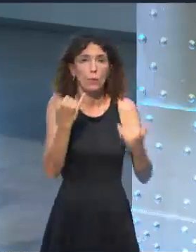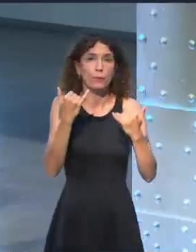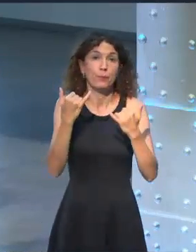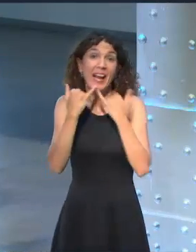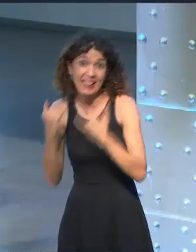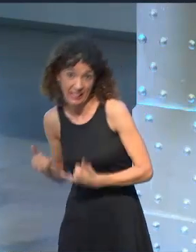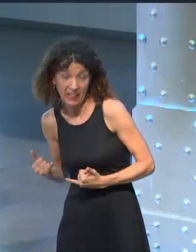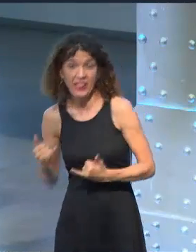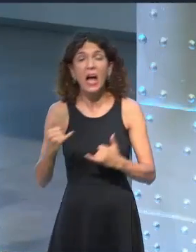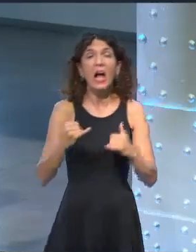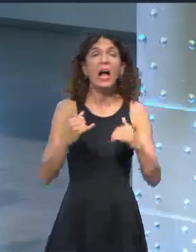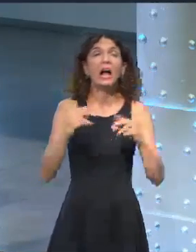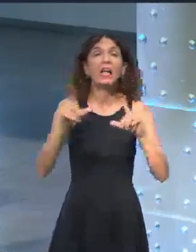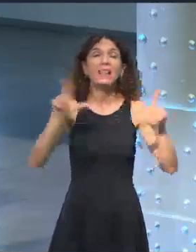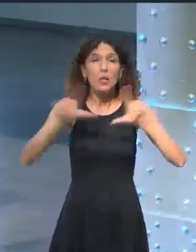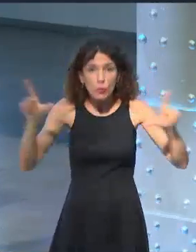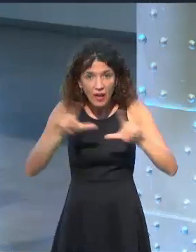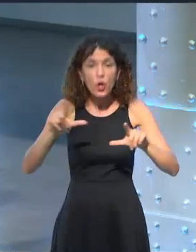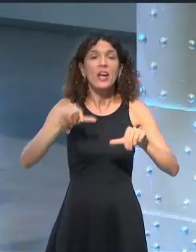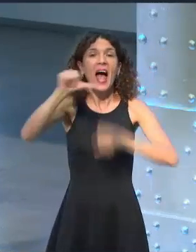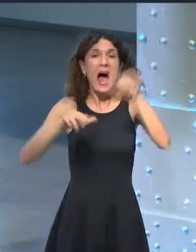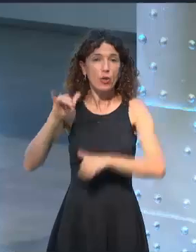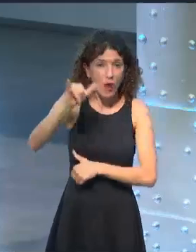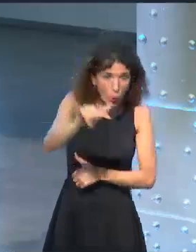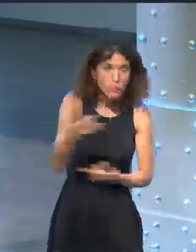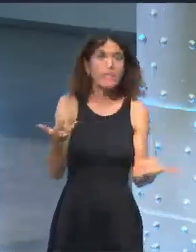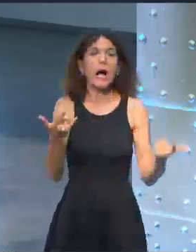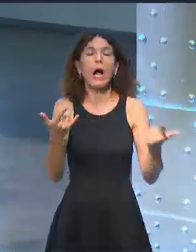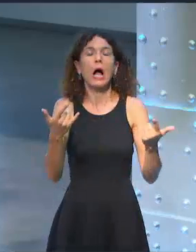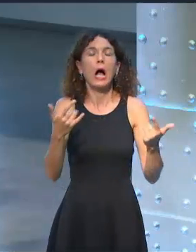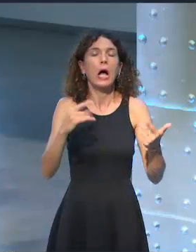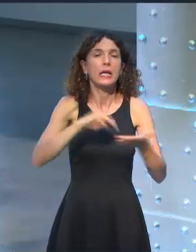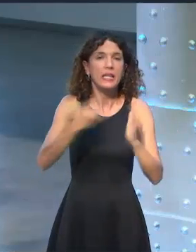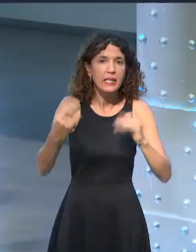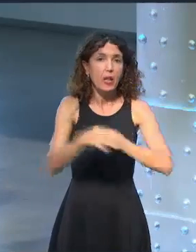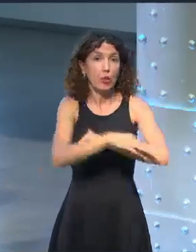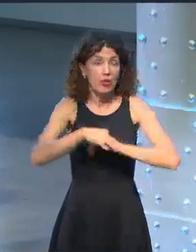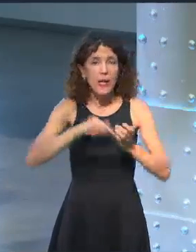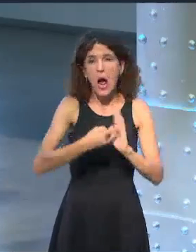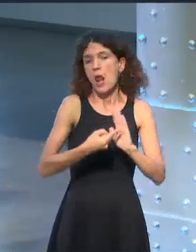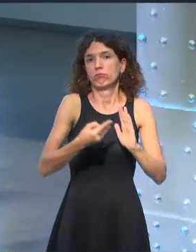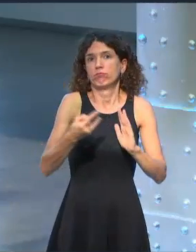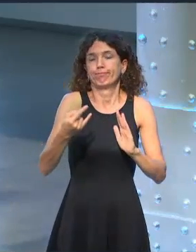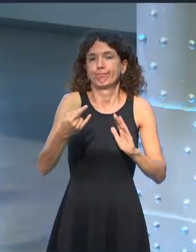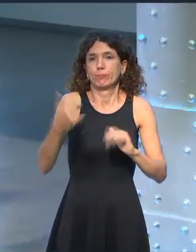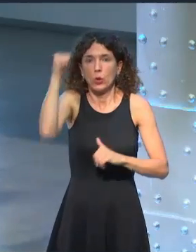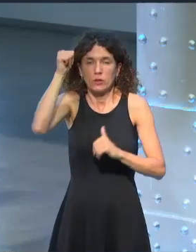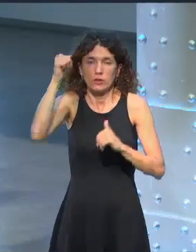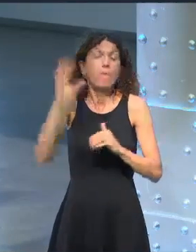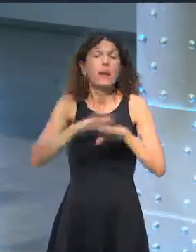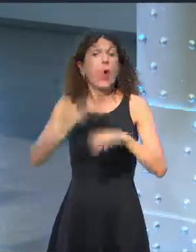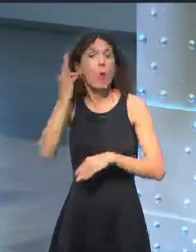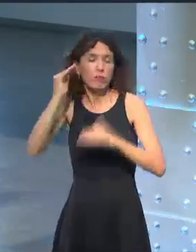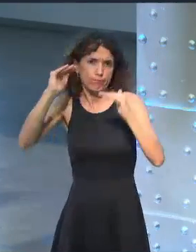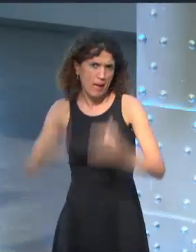electricidad, telecomunicaciones, aeronáutica, ingeniería industrial, las mujeres son una minoría bastante